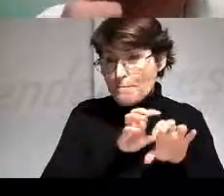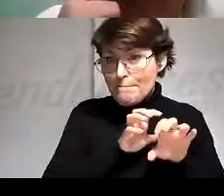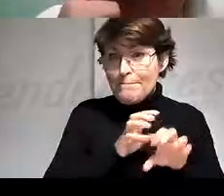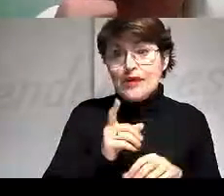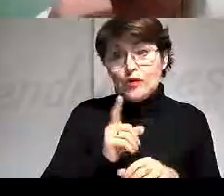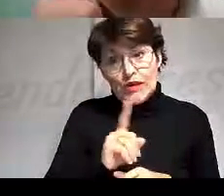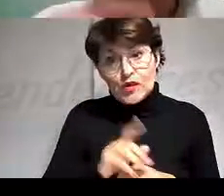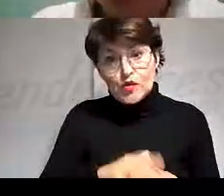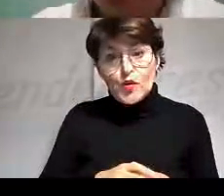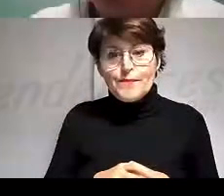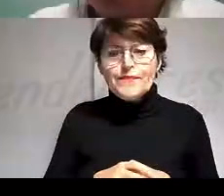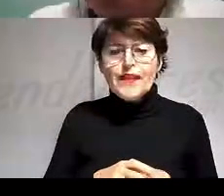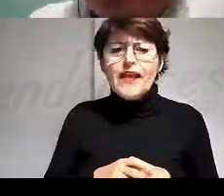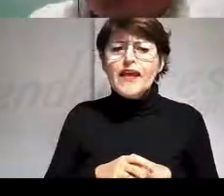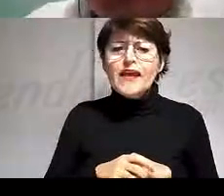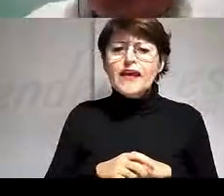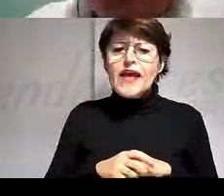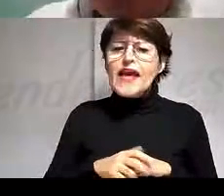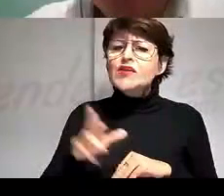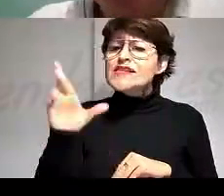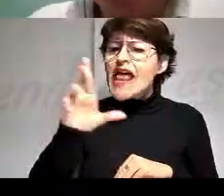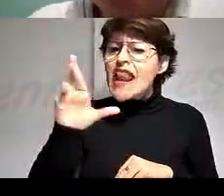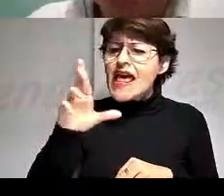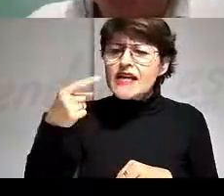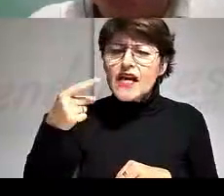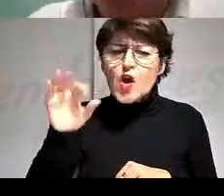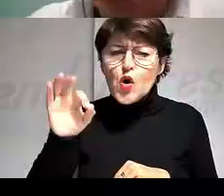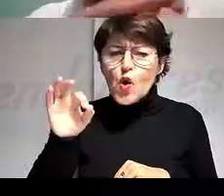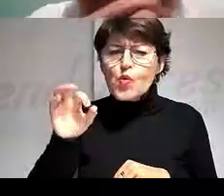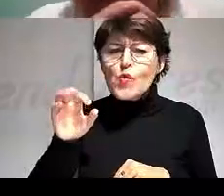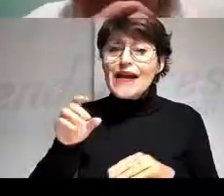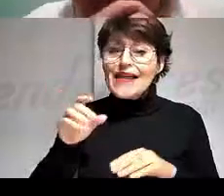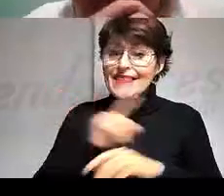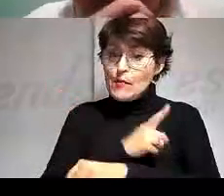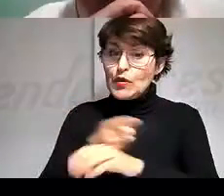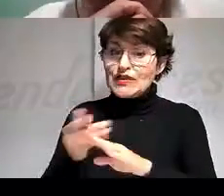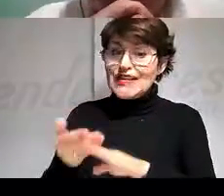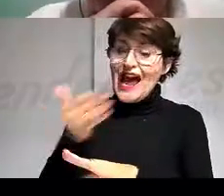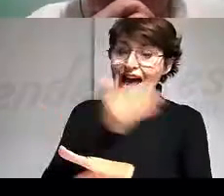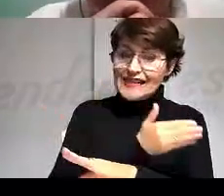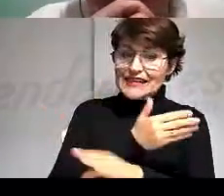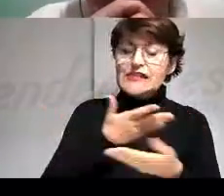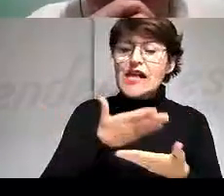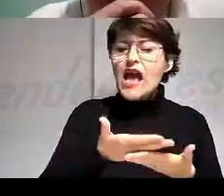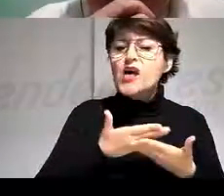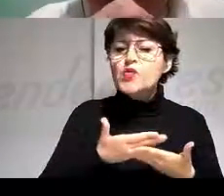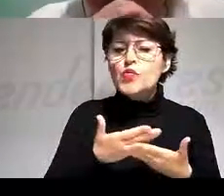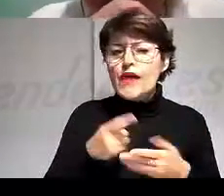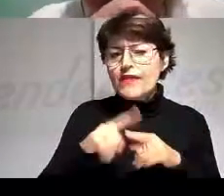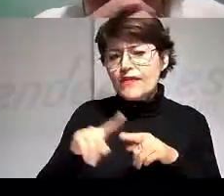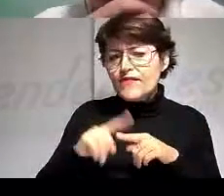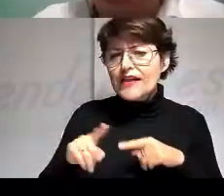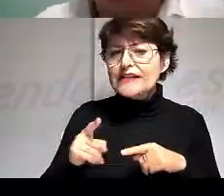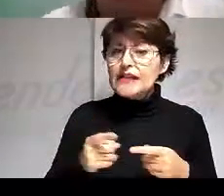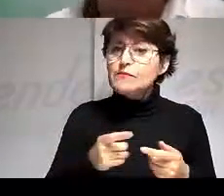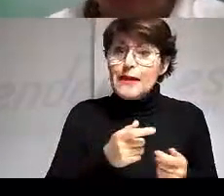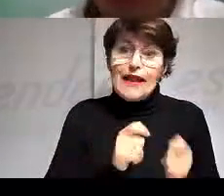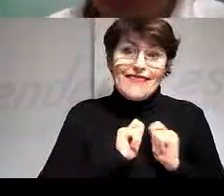¿Qué encontramos en el RGO antes del ejercicio? Fundamentalmente diversos cofactores para la obtención de